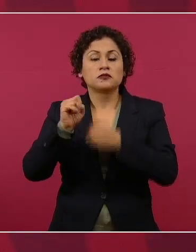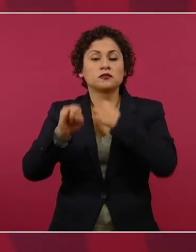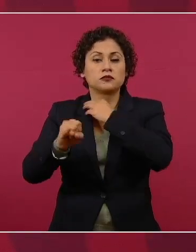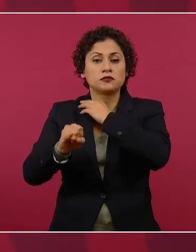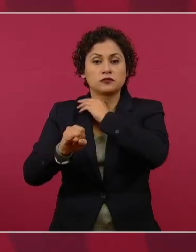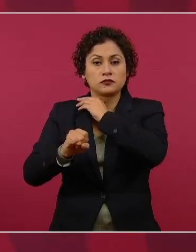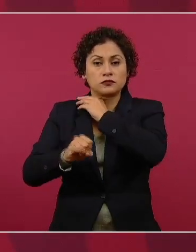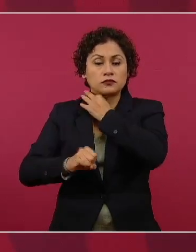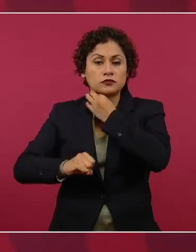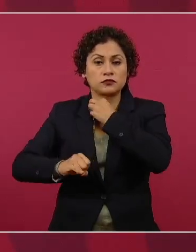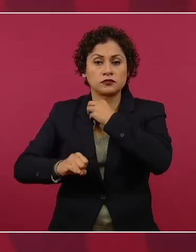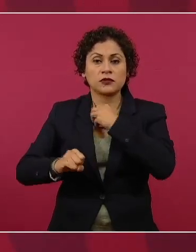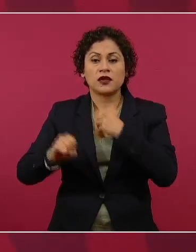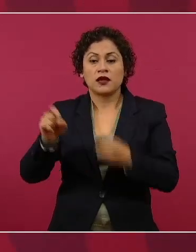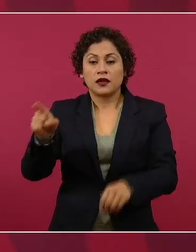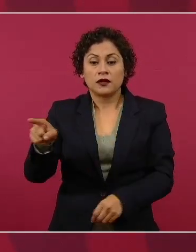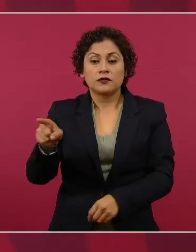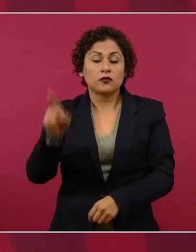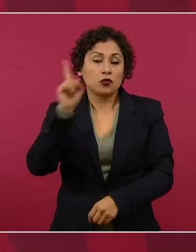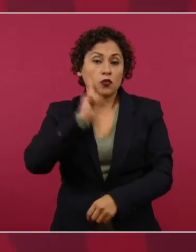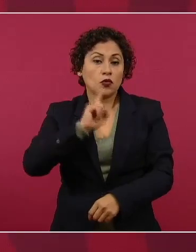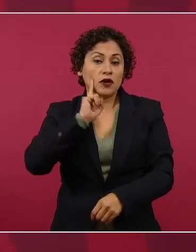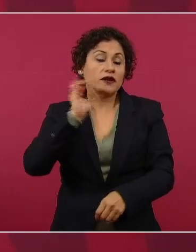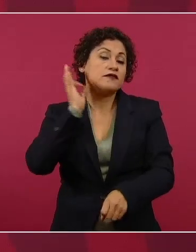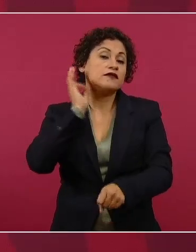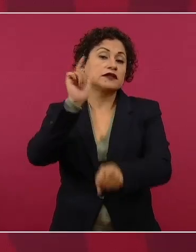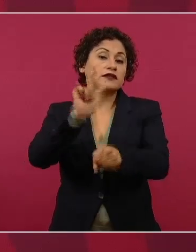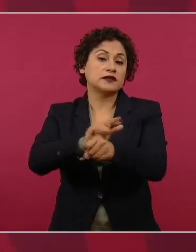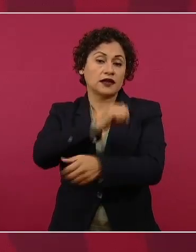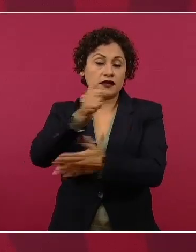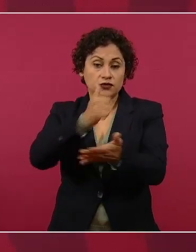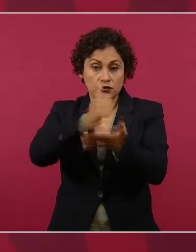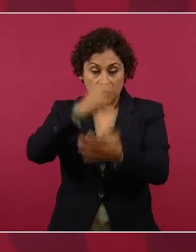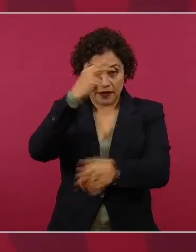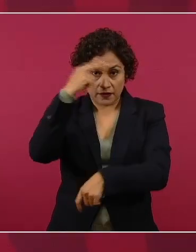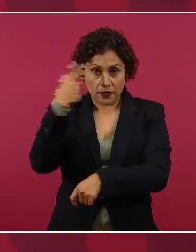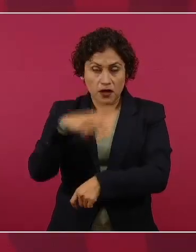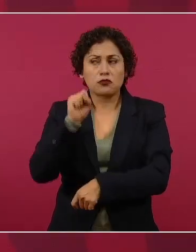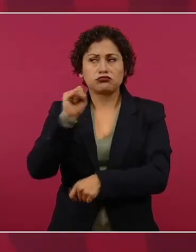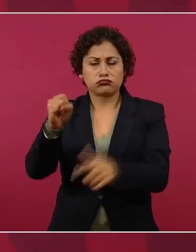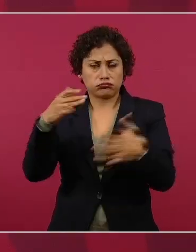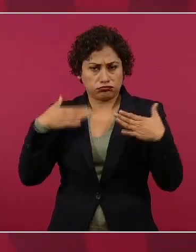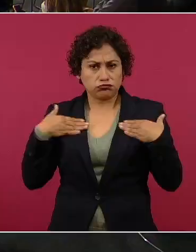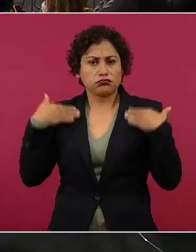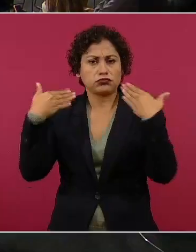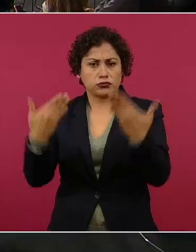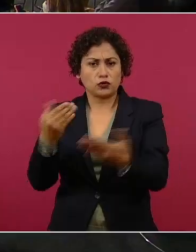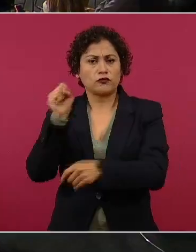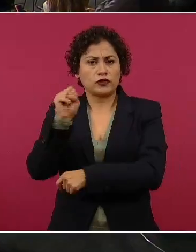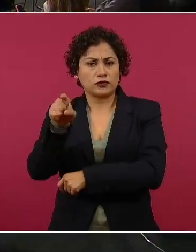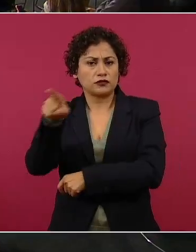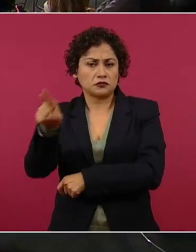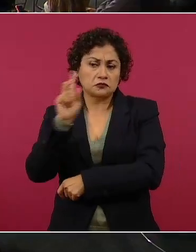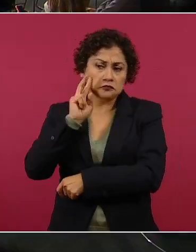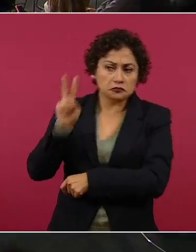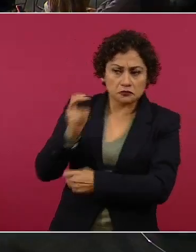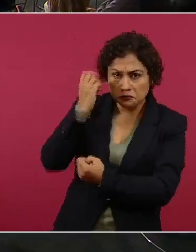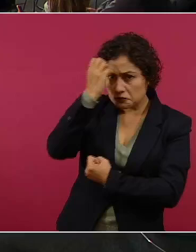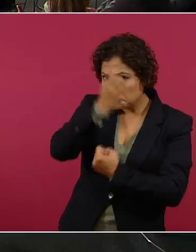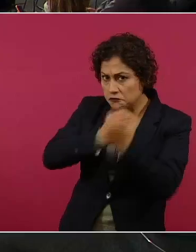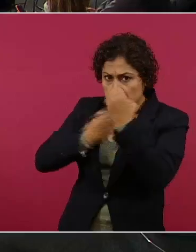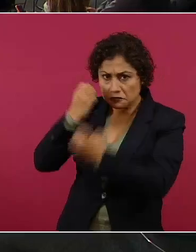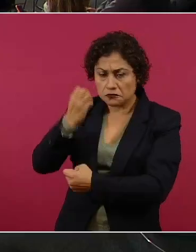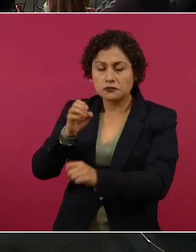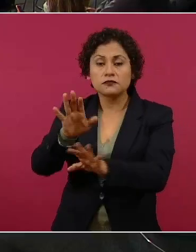fiscal procuradora de justicia en la Ciudad de México, y ellos lo ven. Muchas ya gracias. Ya cambiaron